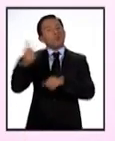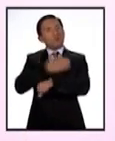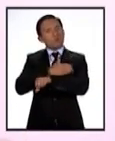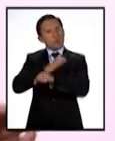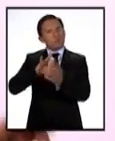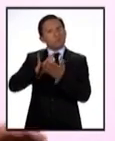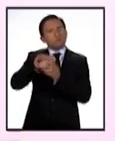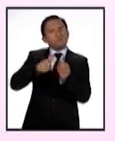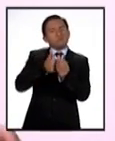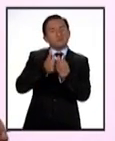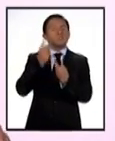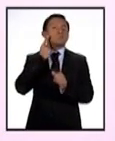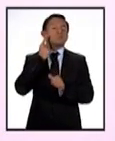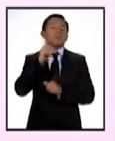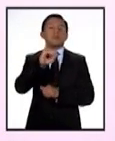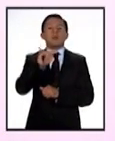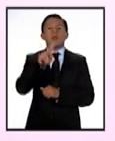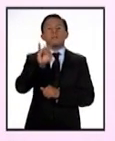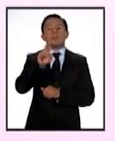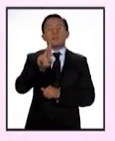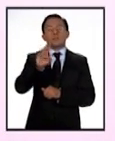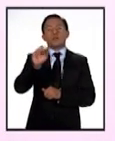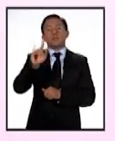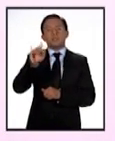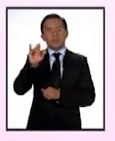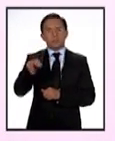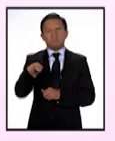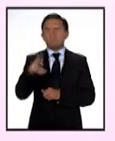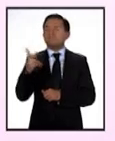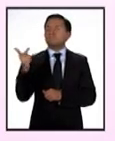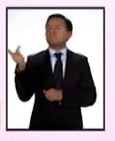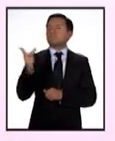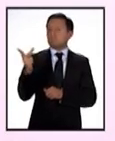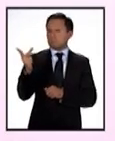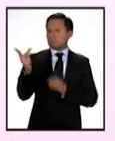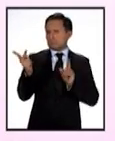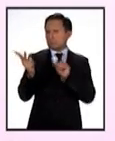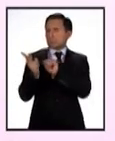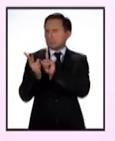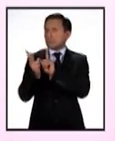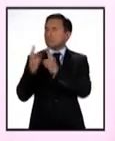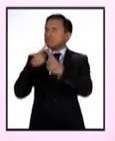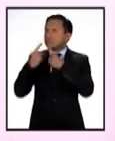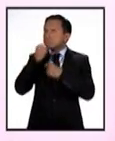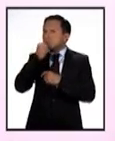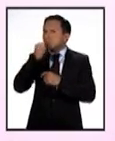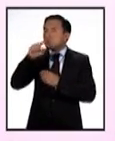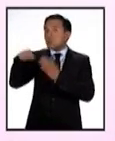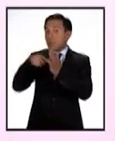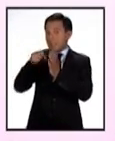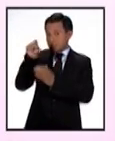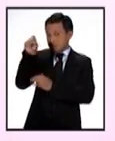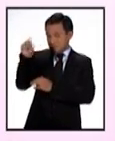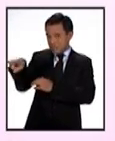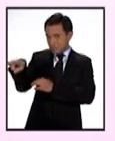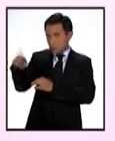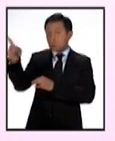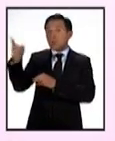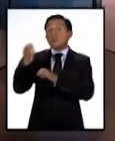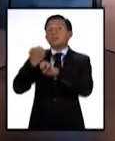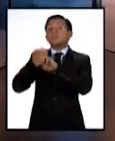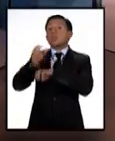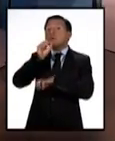Javier Oliva. Con este par de personajes conversamos en el mismo Salón de Congresos del Estado de Jalisco, donde